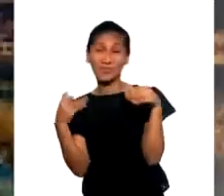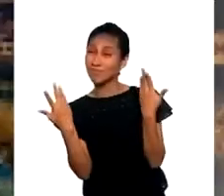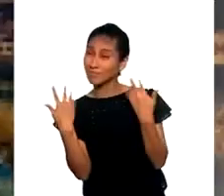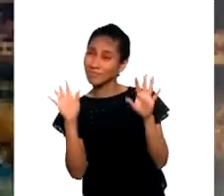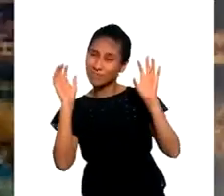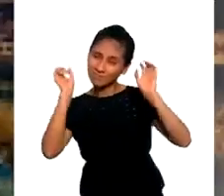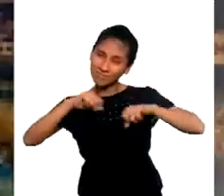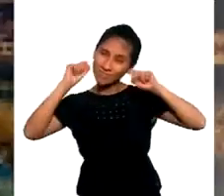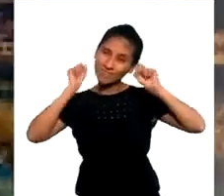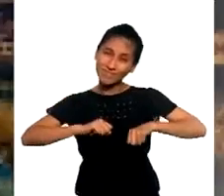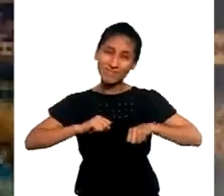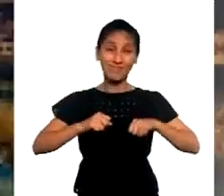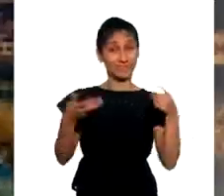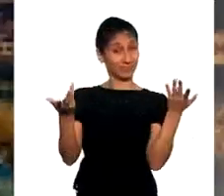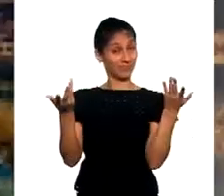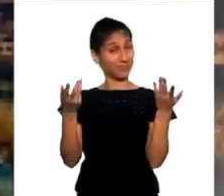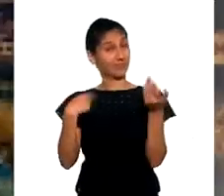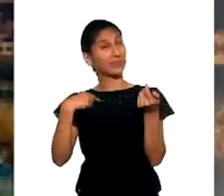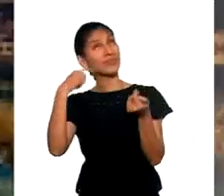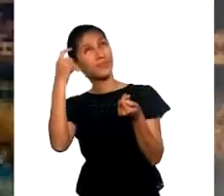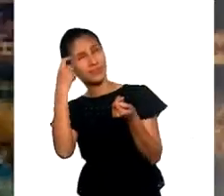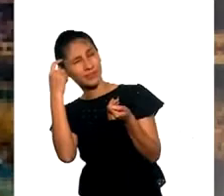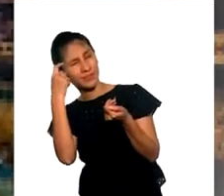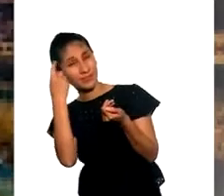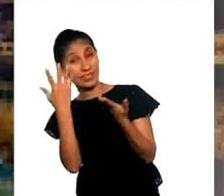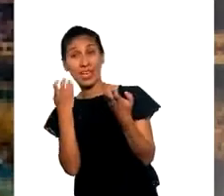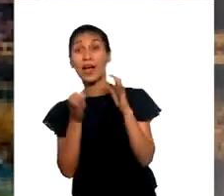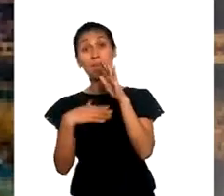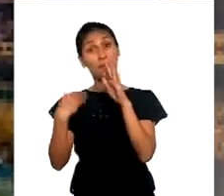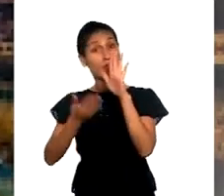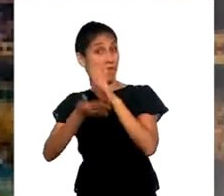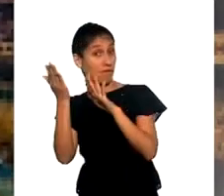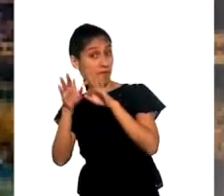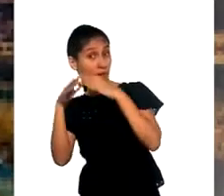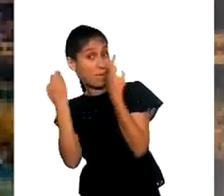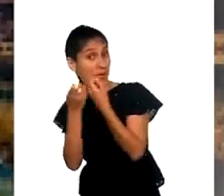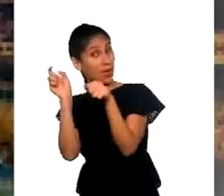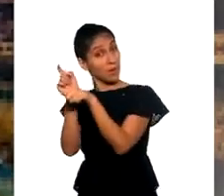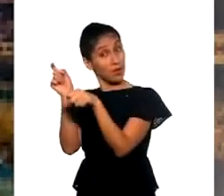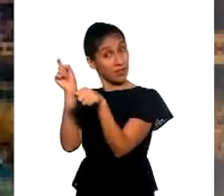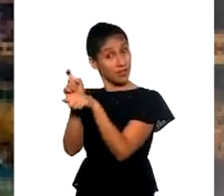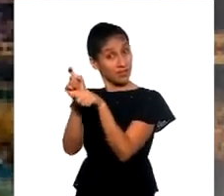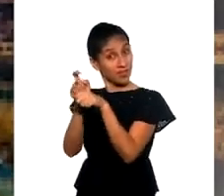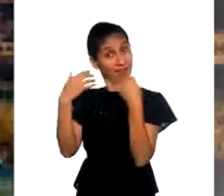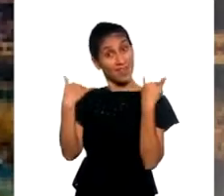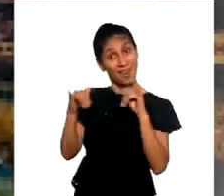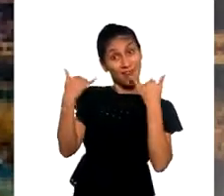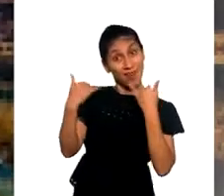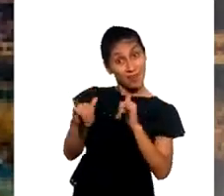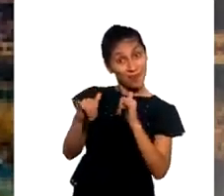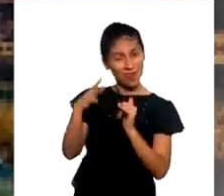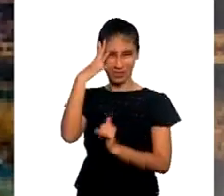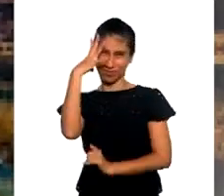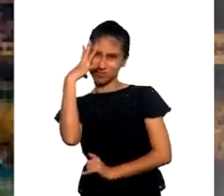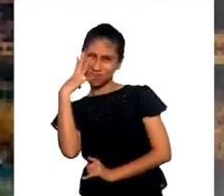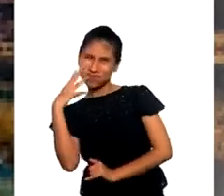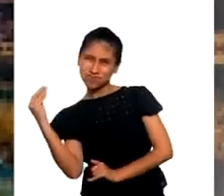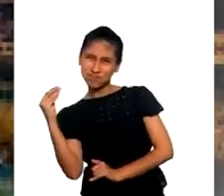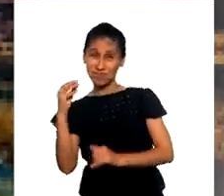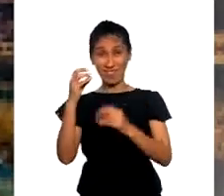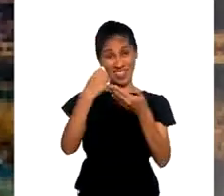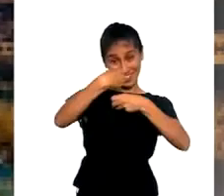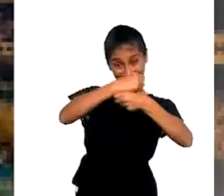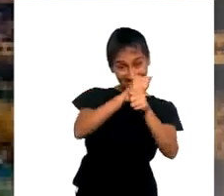si me iré a enseñarles a mi familia a jugar expertos y expertas en